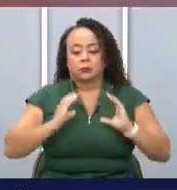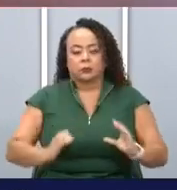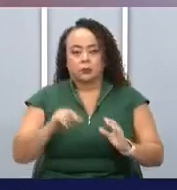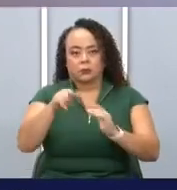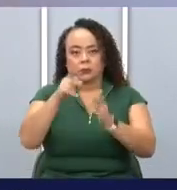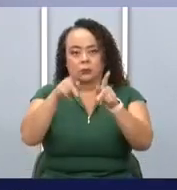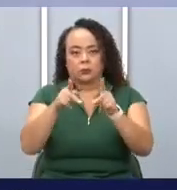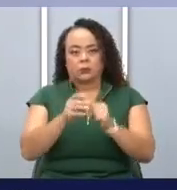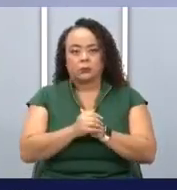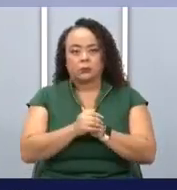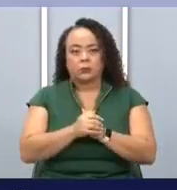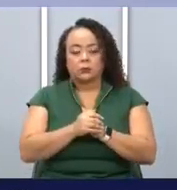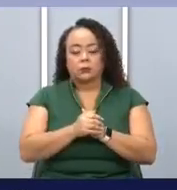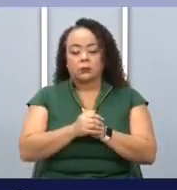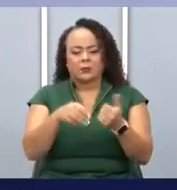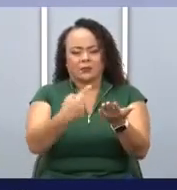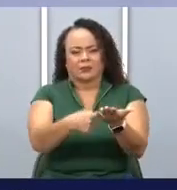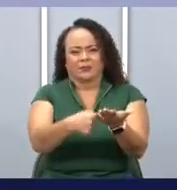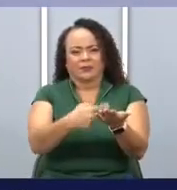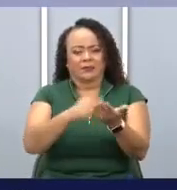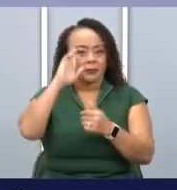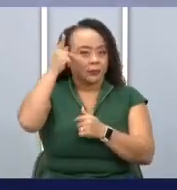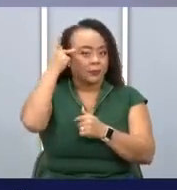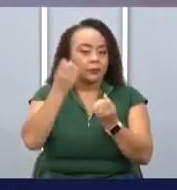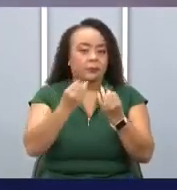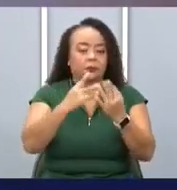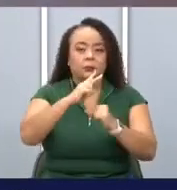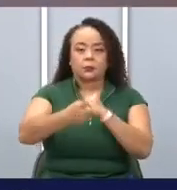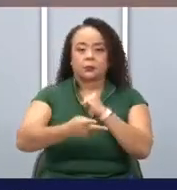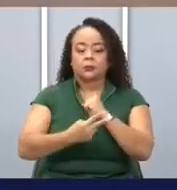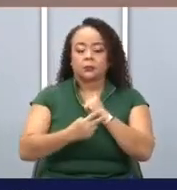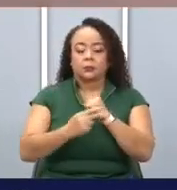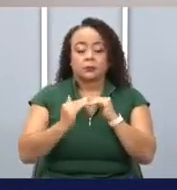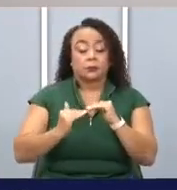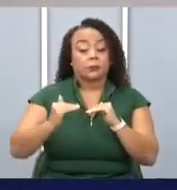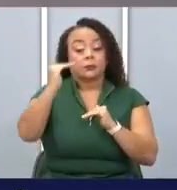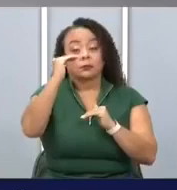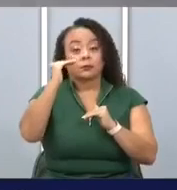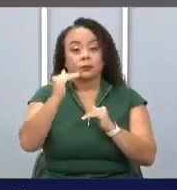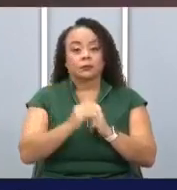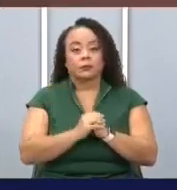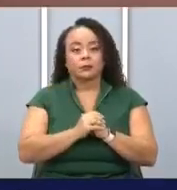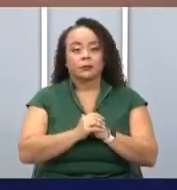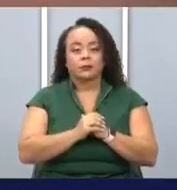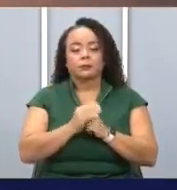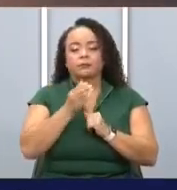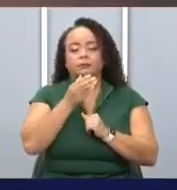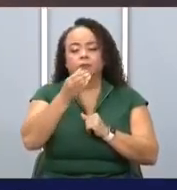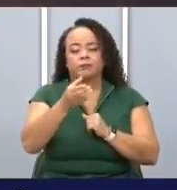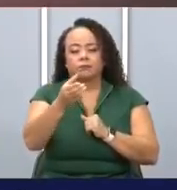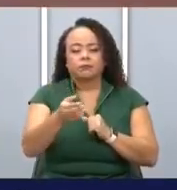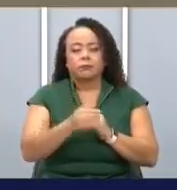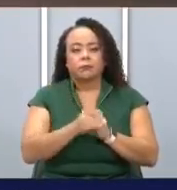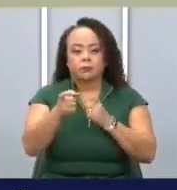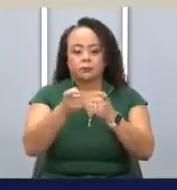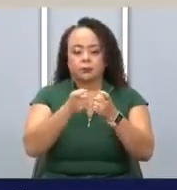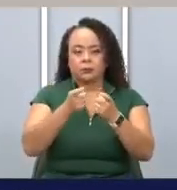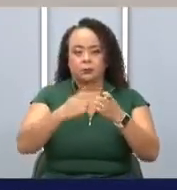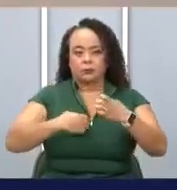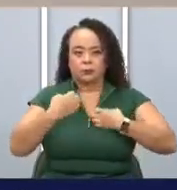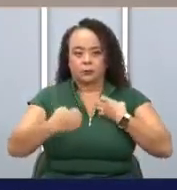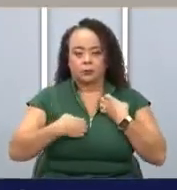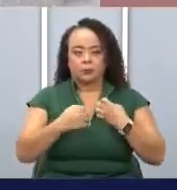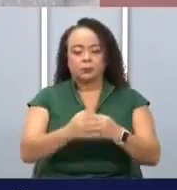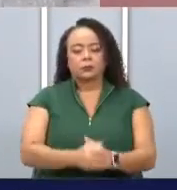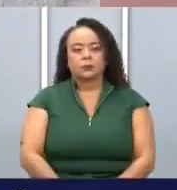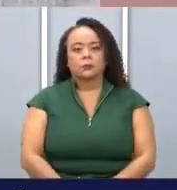persona. Aunque el calor de los debates políticos muchas veces sube más de lo esperado, lo recomendable es controlar